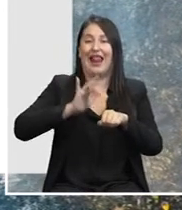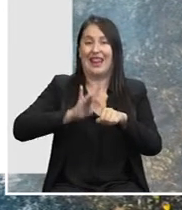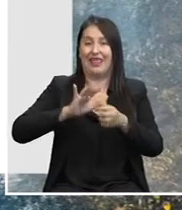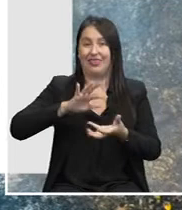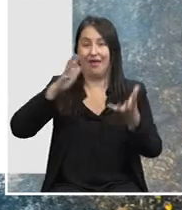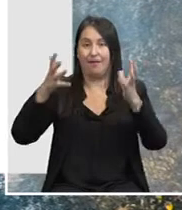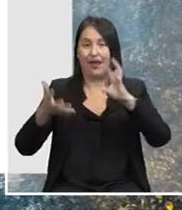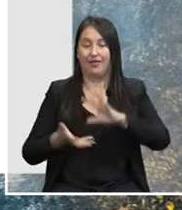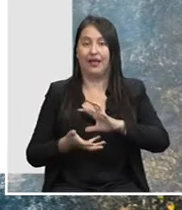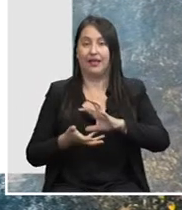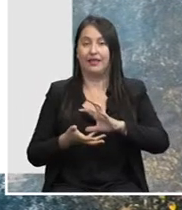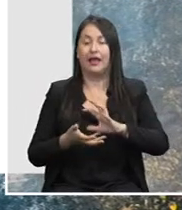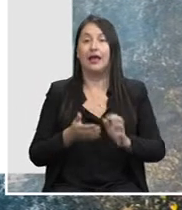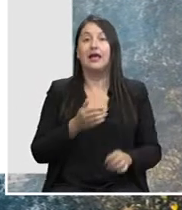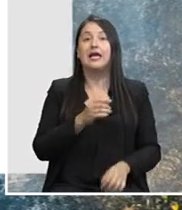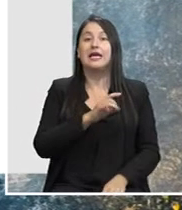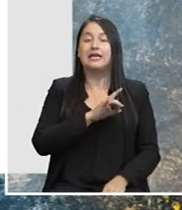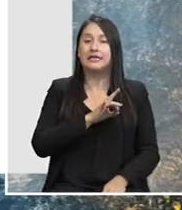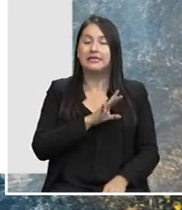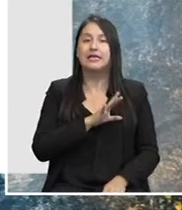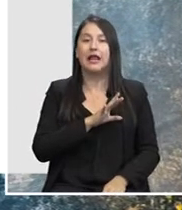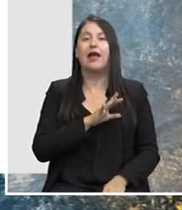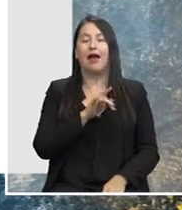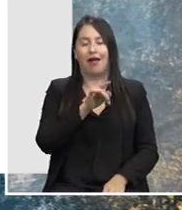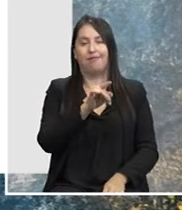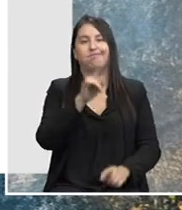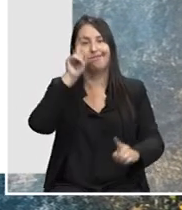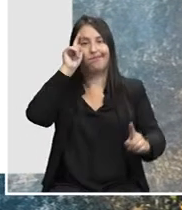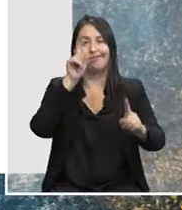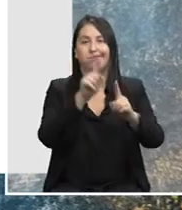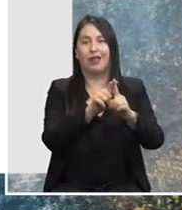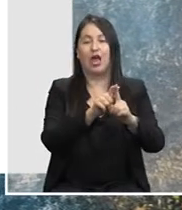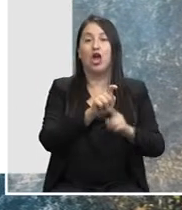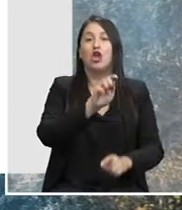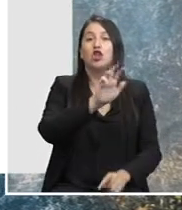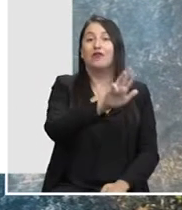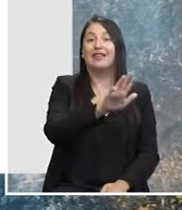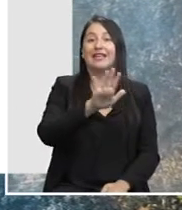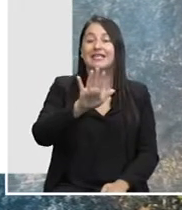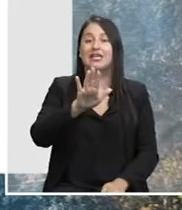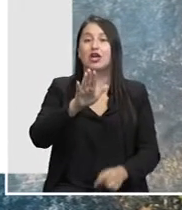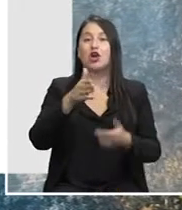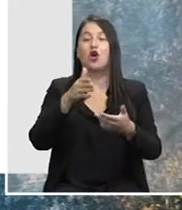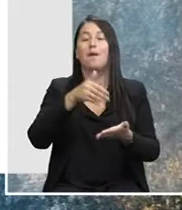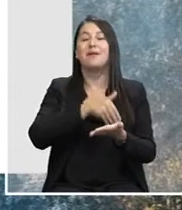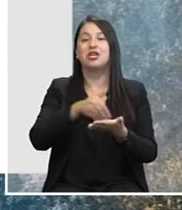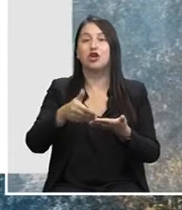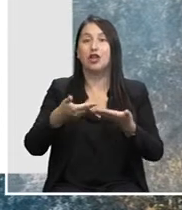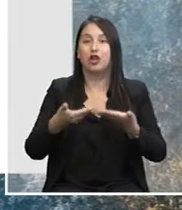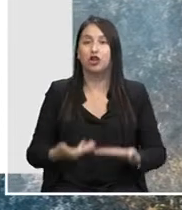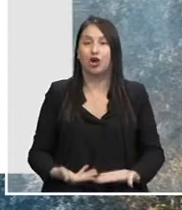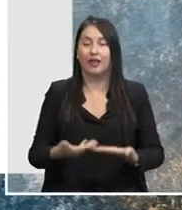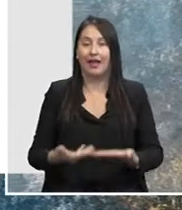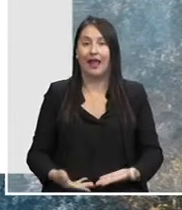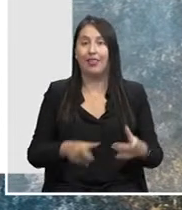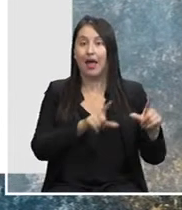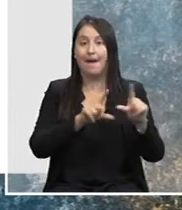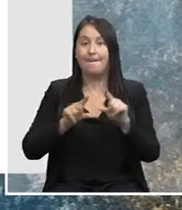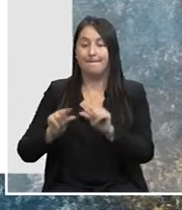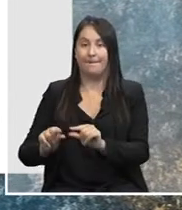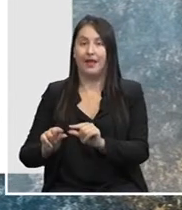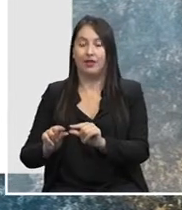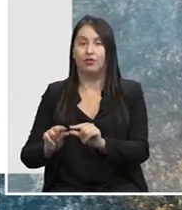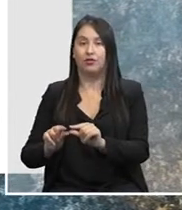reducir las emisiones hacia 95 millones de toneladas de carbono equivalente, que significa una reducción